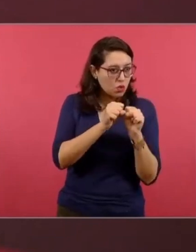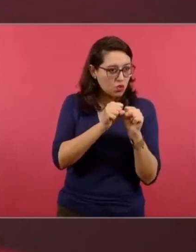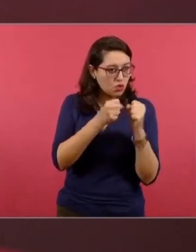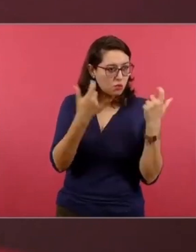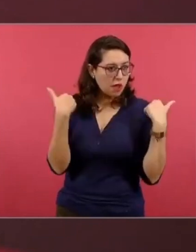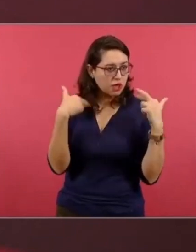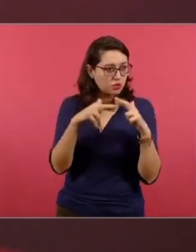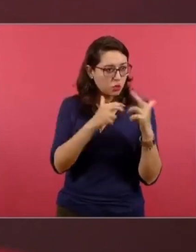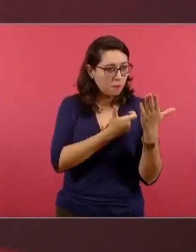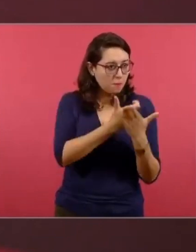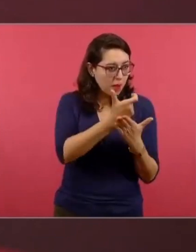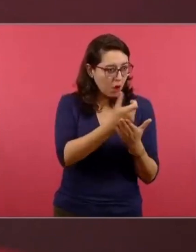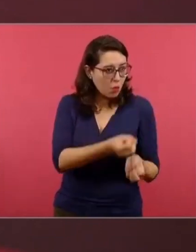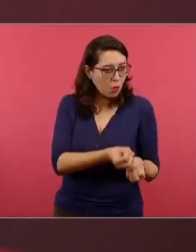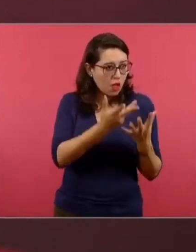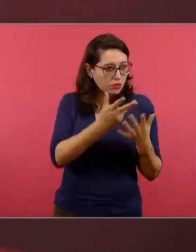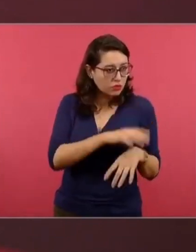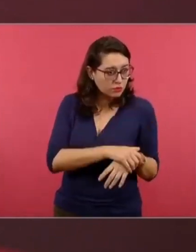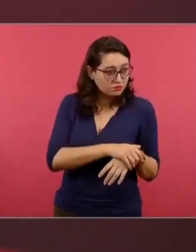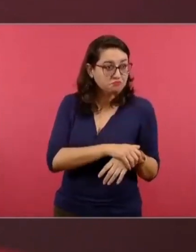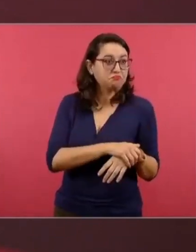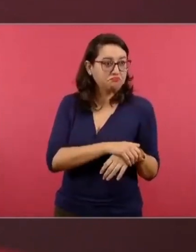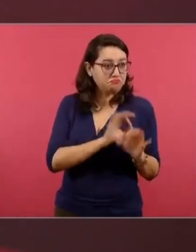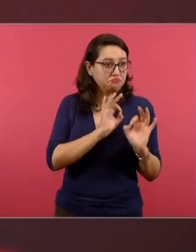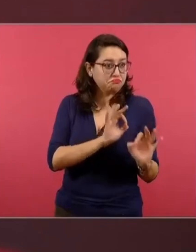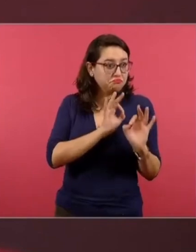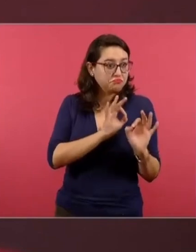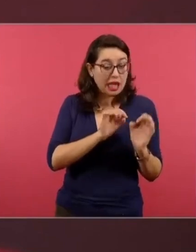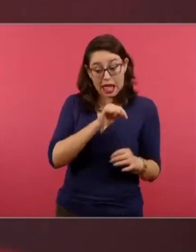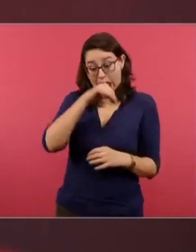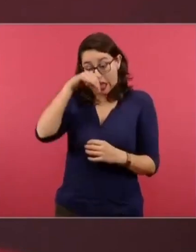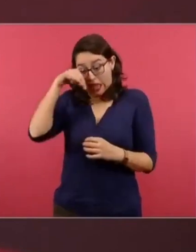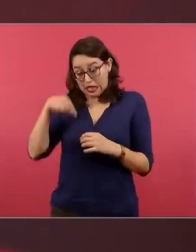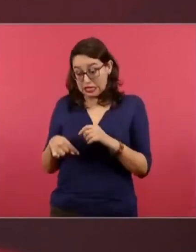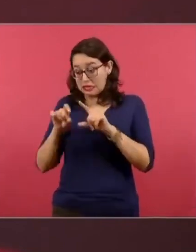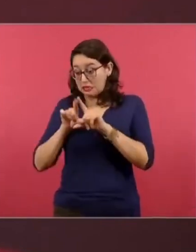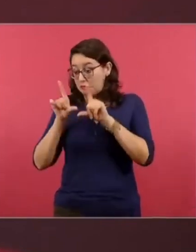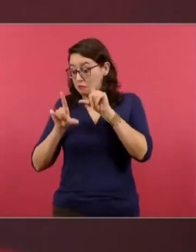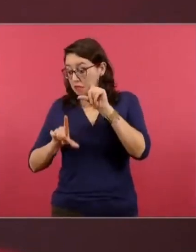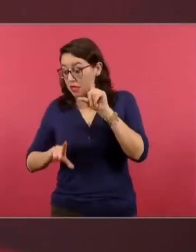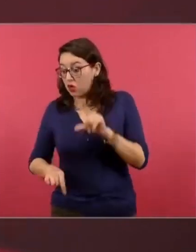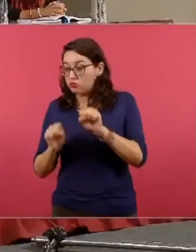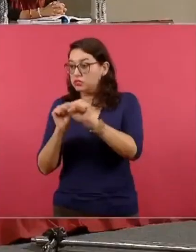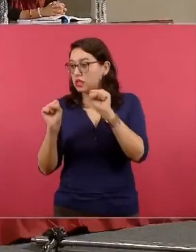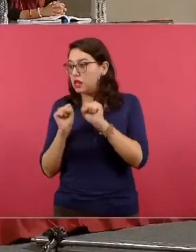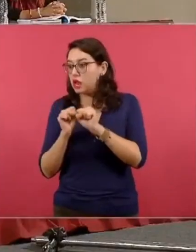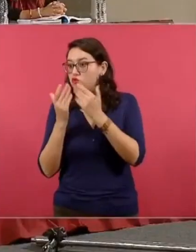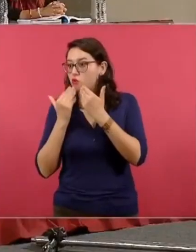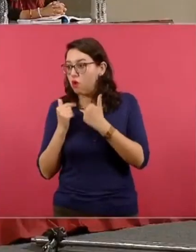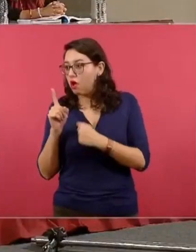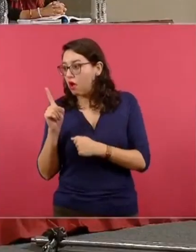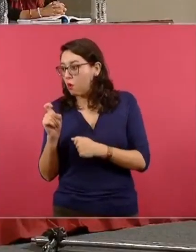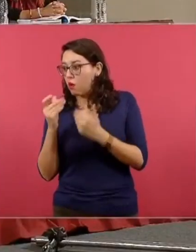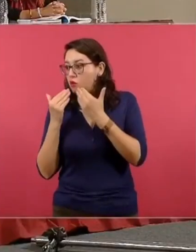luz, en la zona del norte, de donde me toca estar, sin aires acondicionados, dando clase